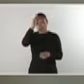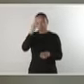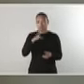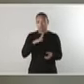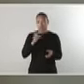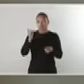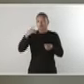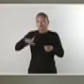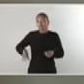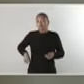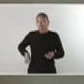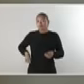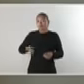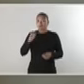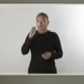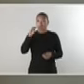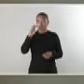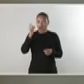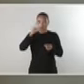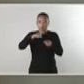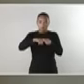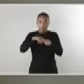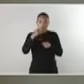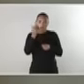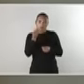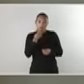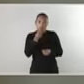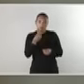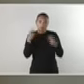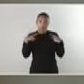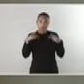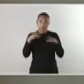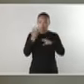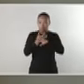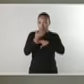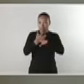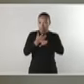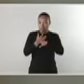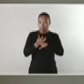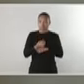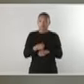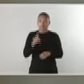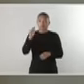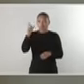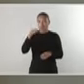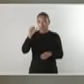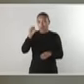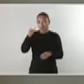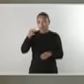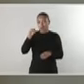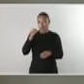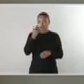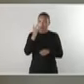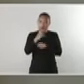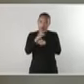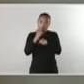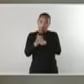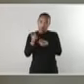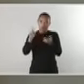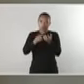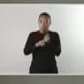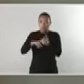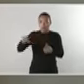incluyente a los señores tejanos queremos decirles que los vamos los simbamos a invitar a que se incluyan a nuestro gobierno